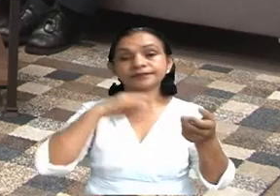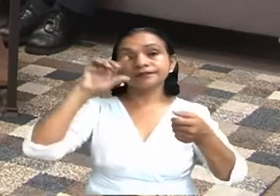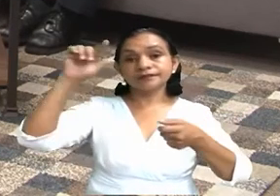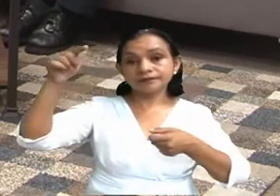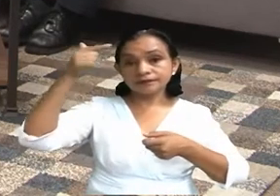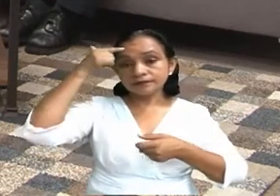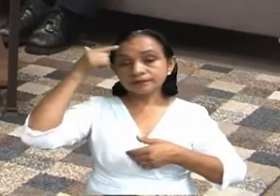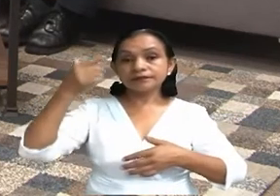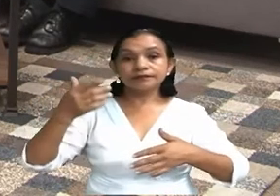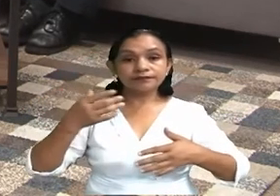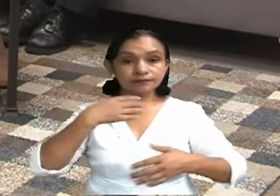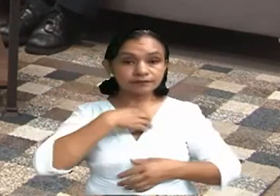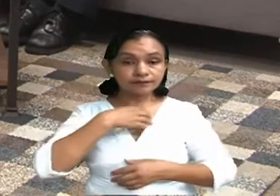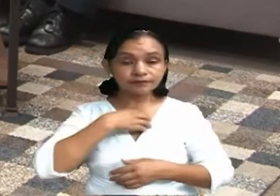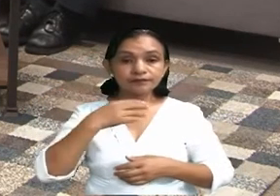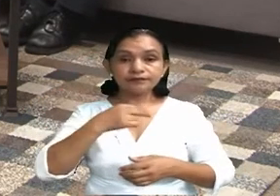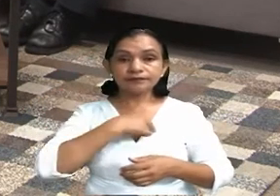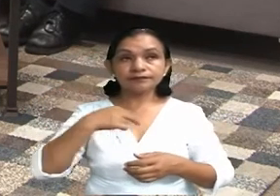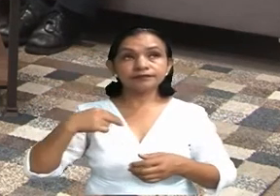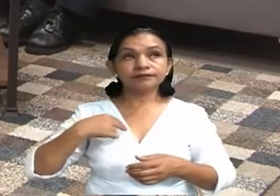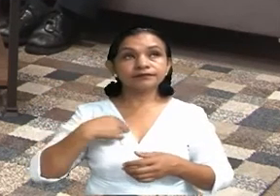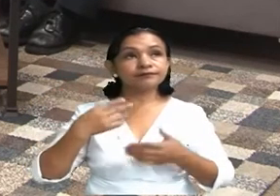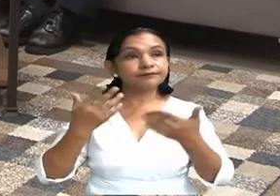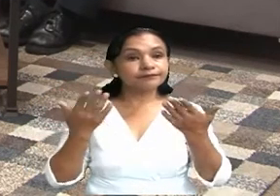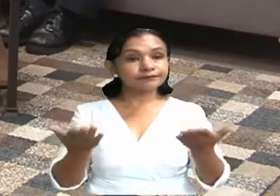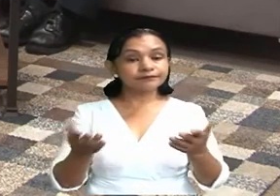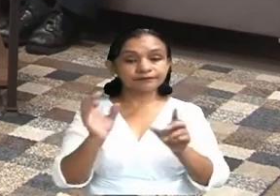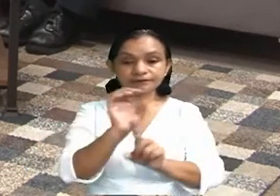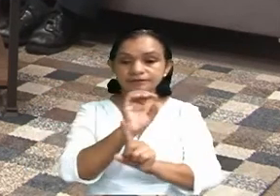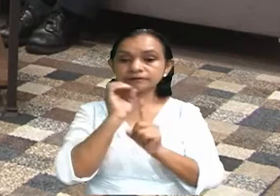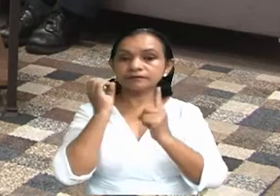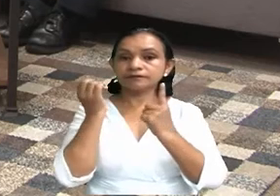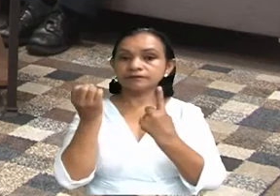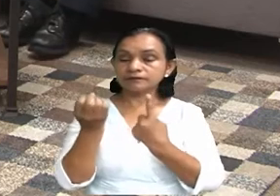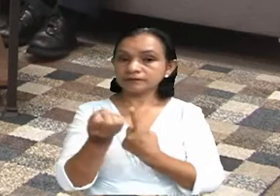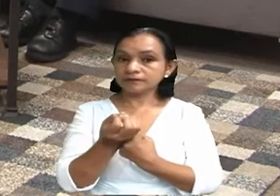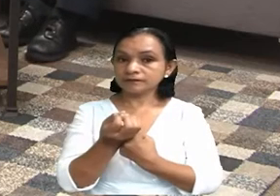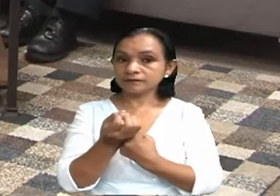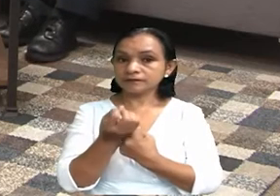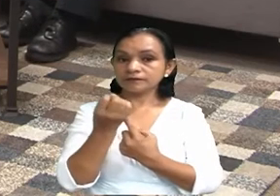gobierno creada para organizar